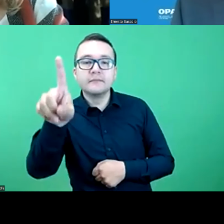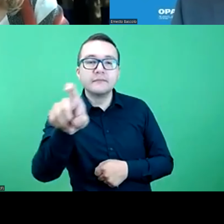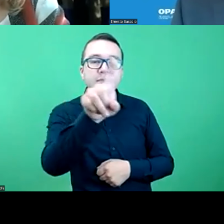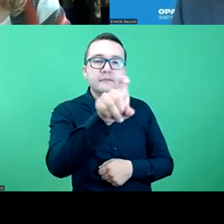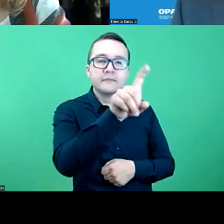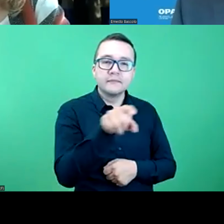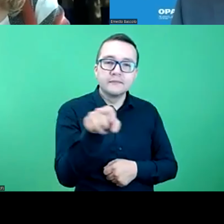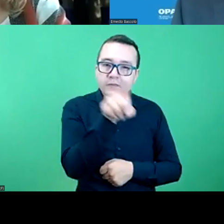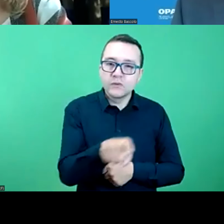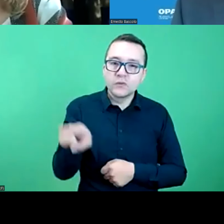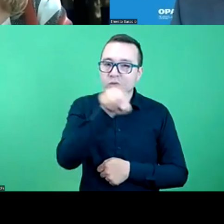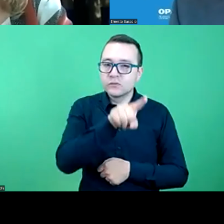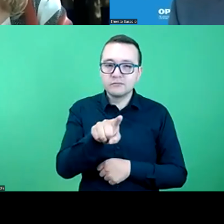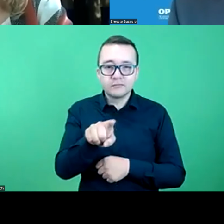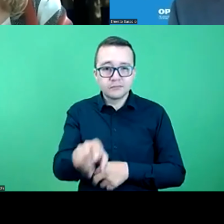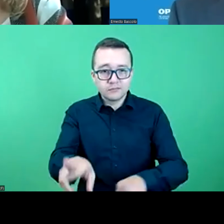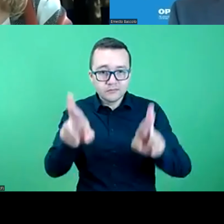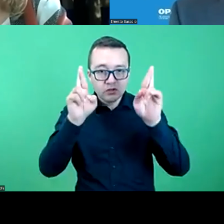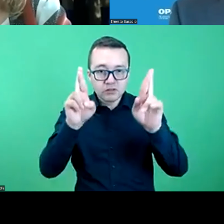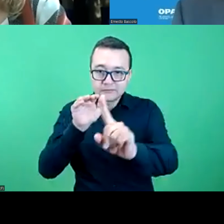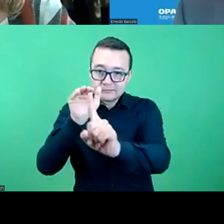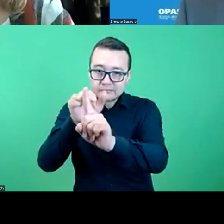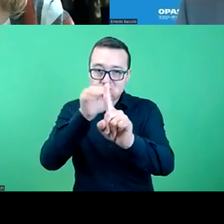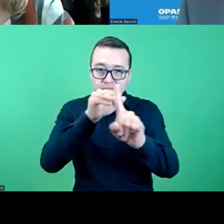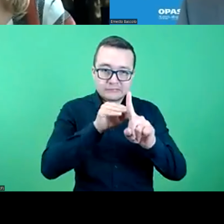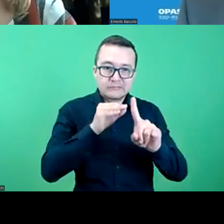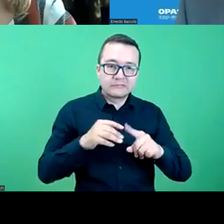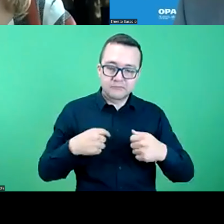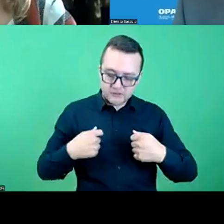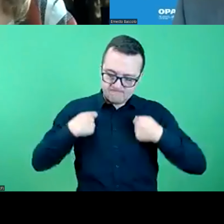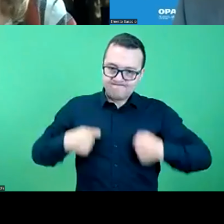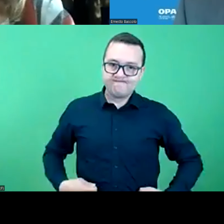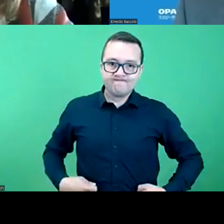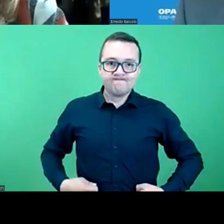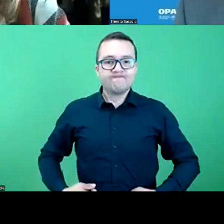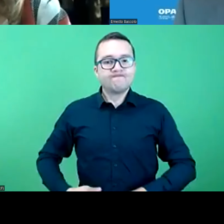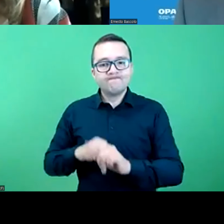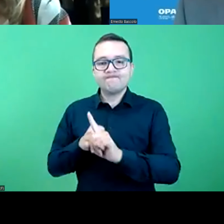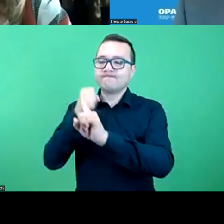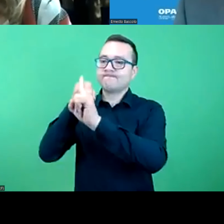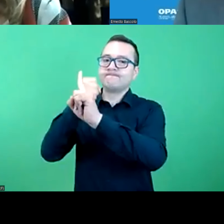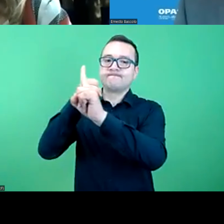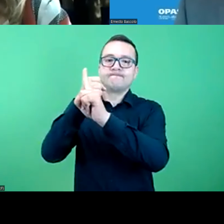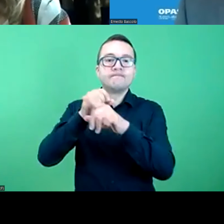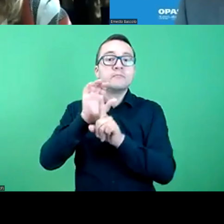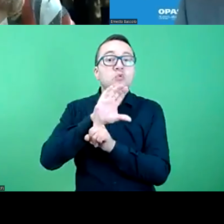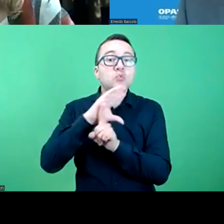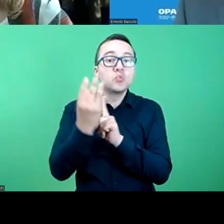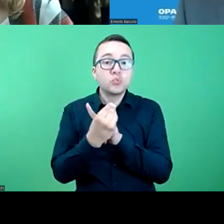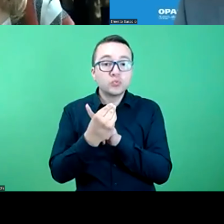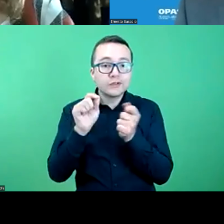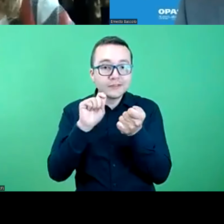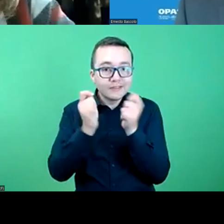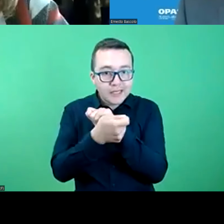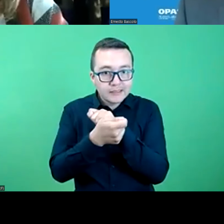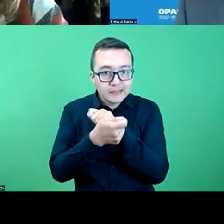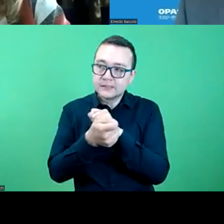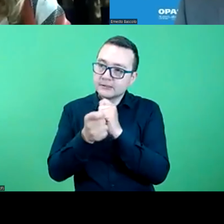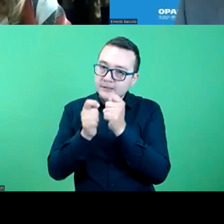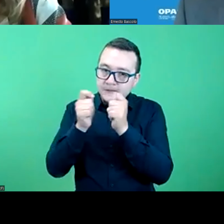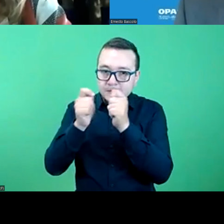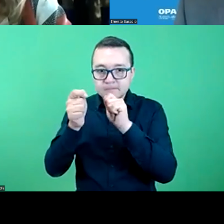sean agente de cambio, para que colectivamente reclamemos un cambio de cultura y establezcamos vías,